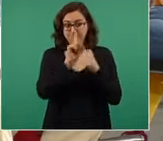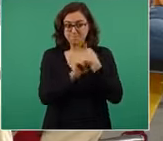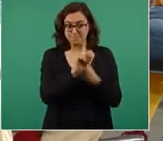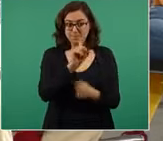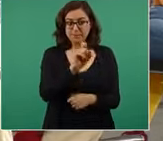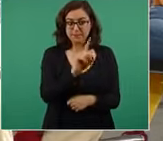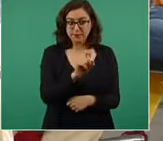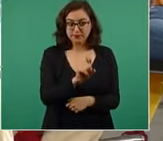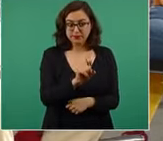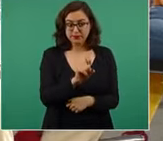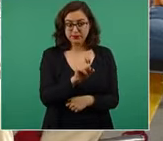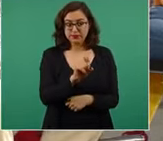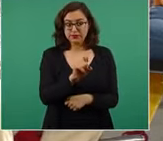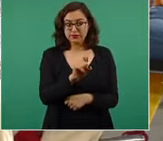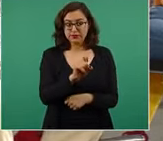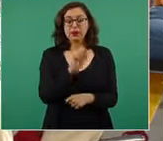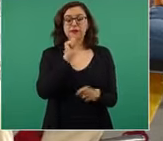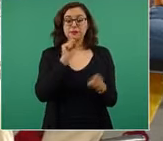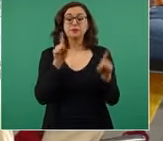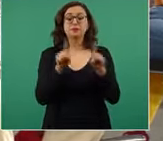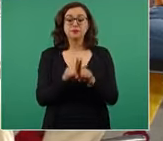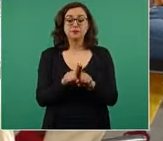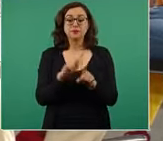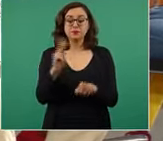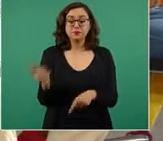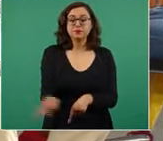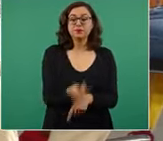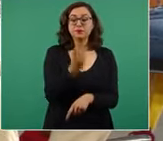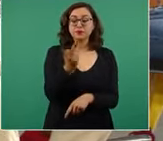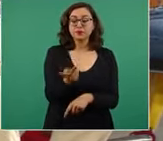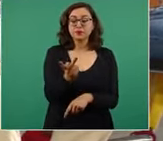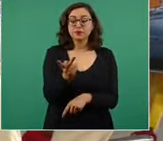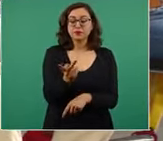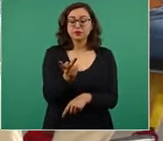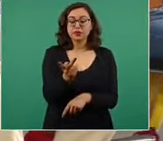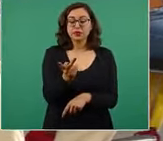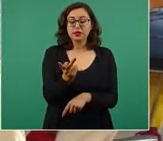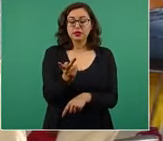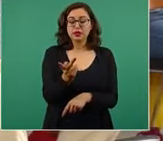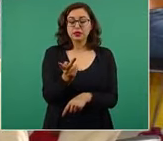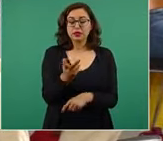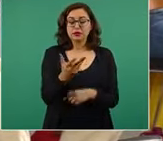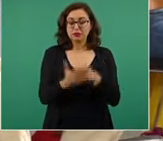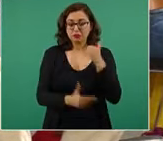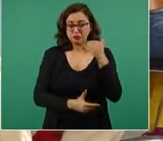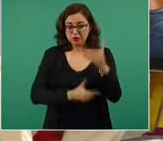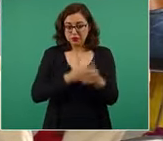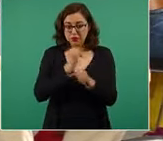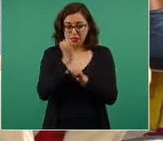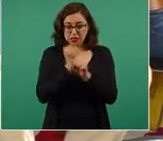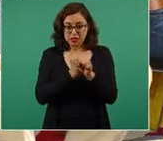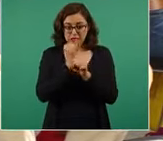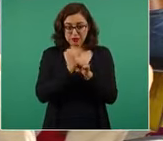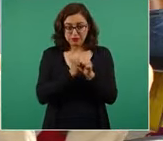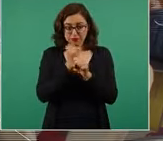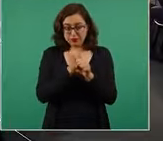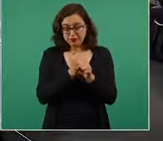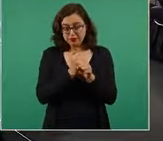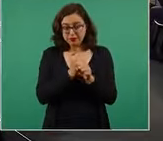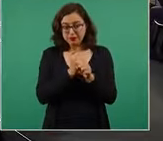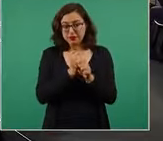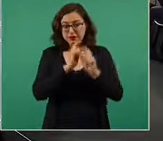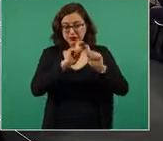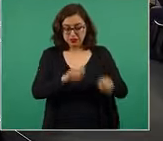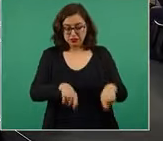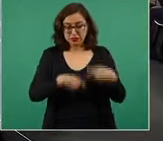tema, preguntarle, señor presidente, ¿cómo se avanza en la investigación tanto de las concesiones